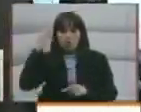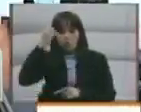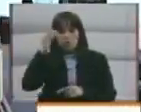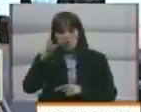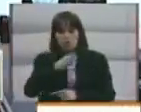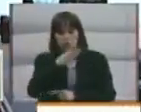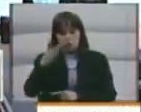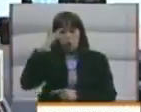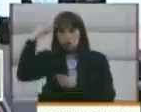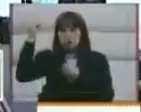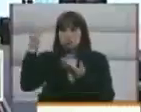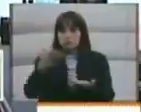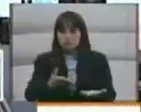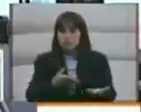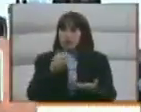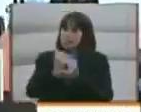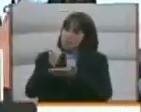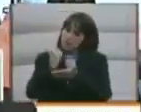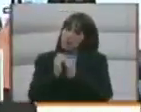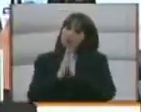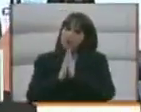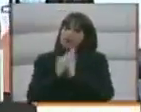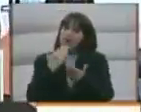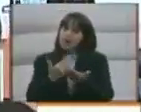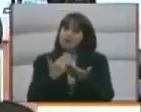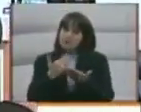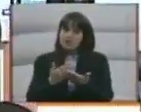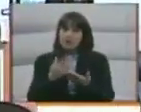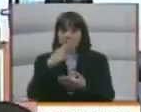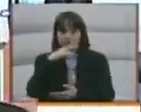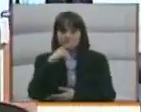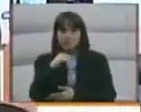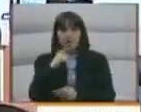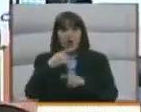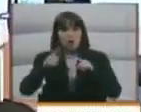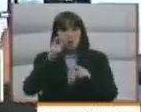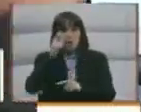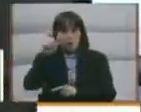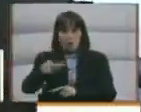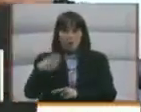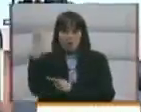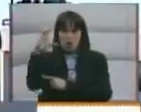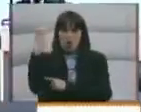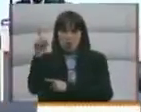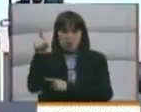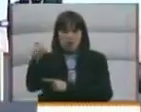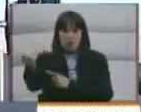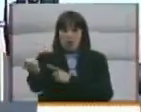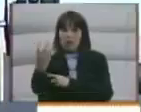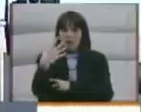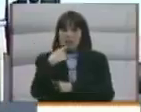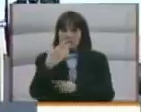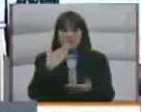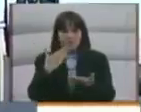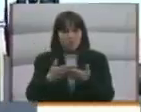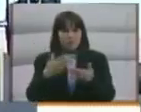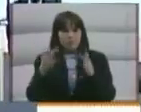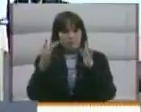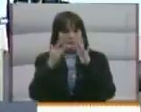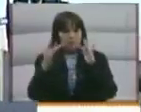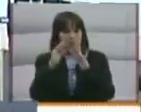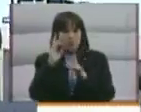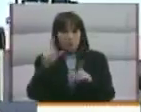Ángel, amén, amén. Gracias por tus palabras. José Andrés nos dice, desde Colombia, en sintonía con el pana Pérez